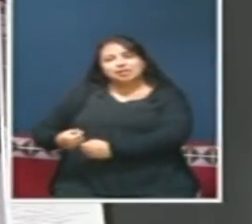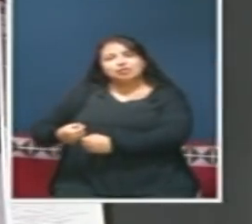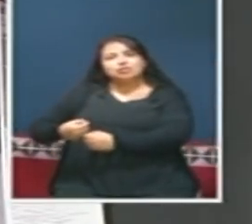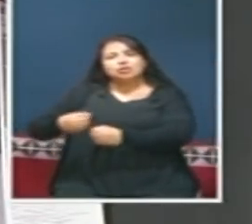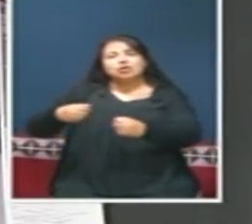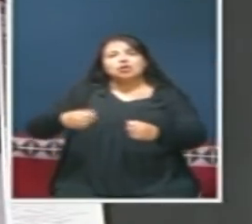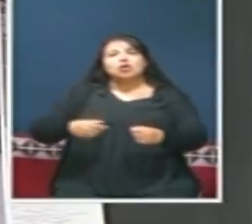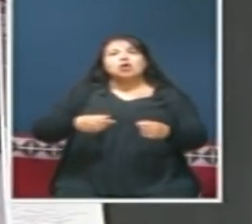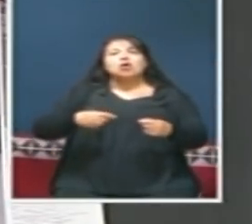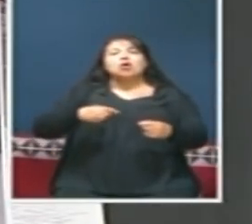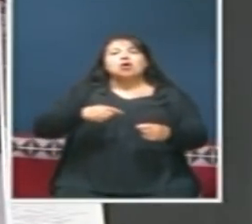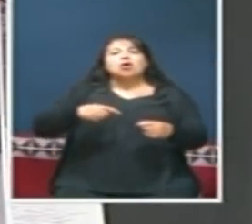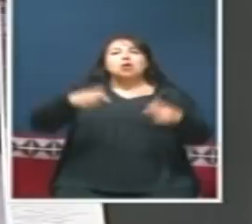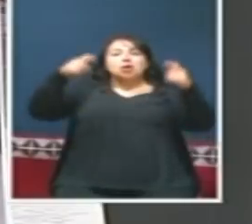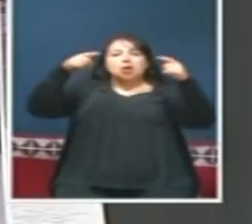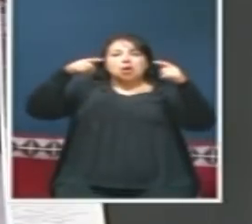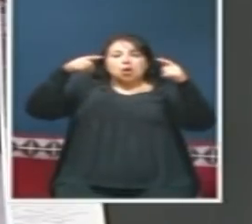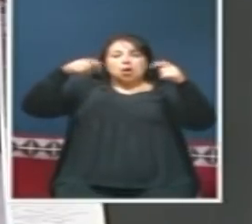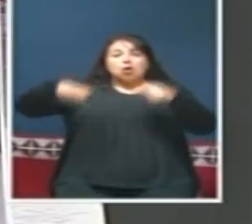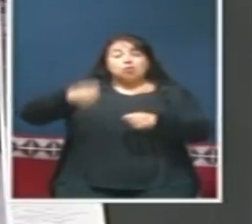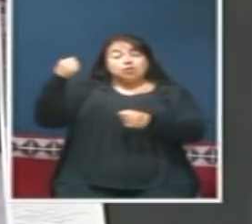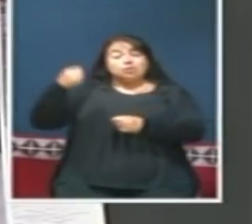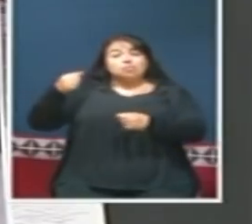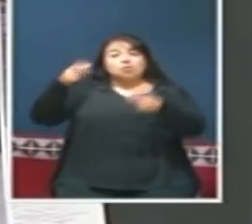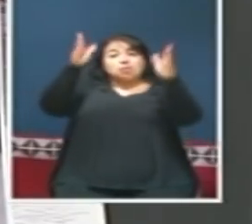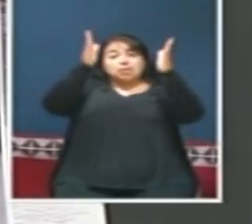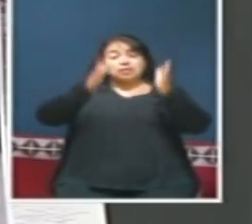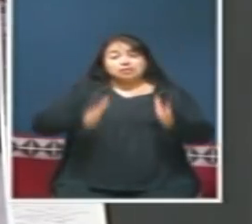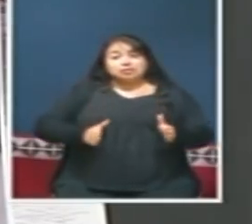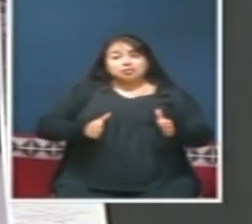Obispo y pastor de Tierra Adentro.